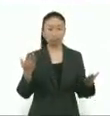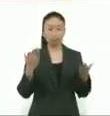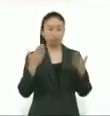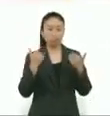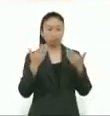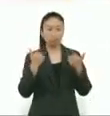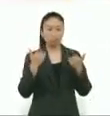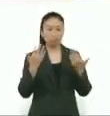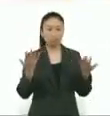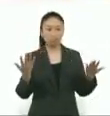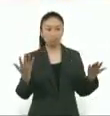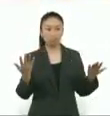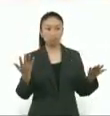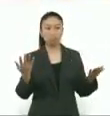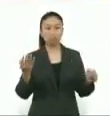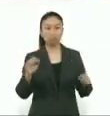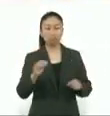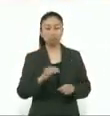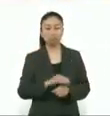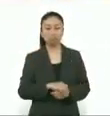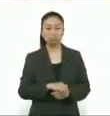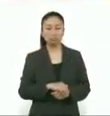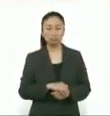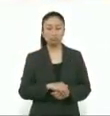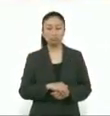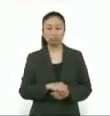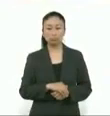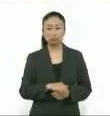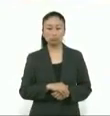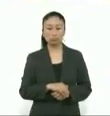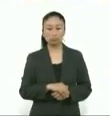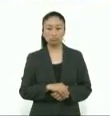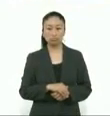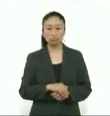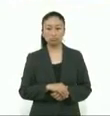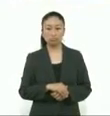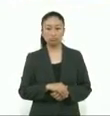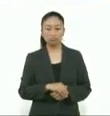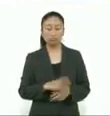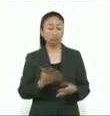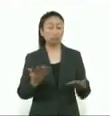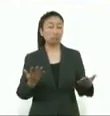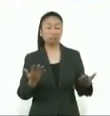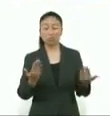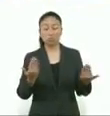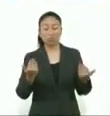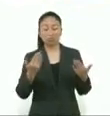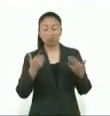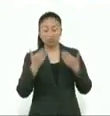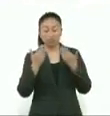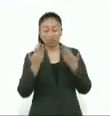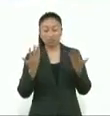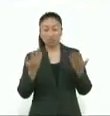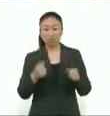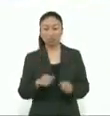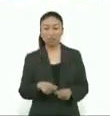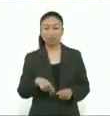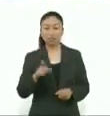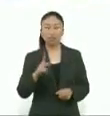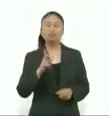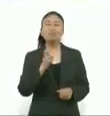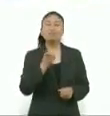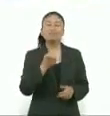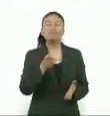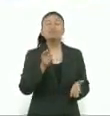siquiera para verse uno la carita linda que te traes. Pero es un